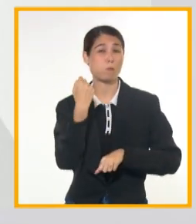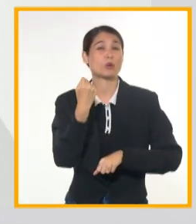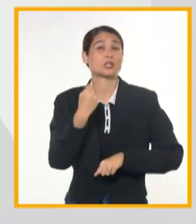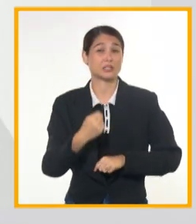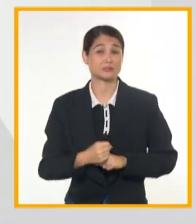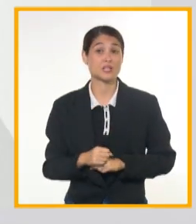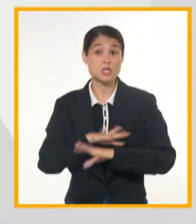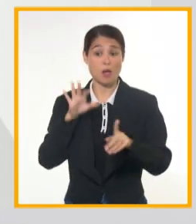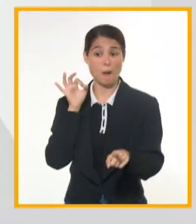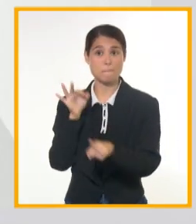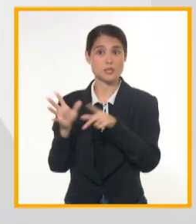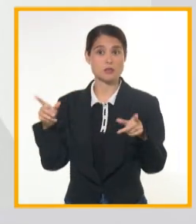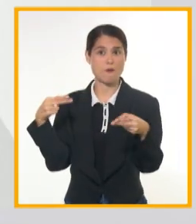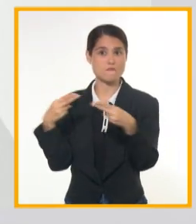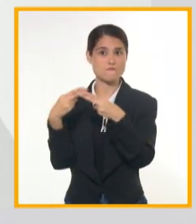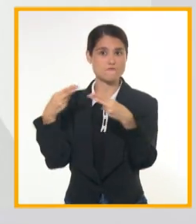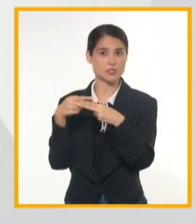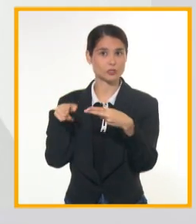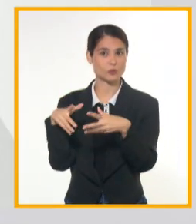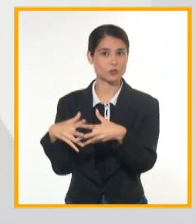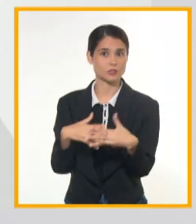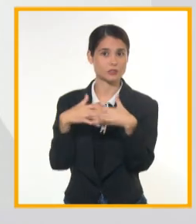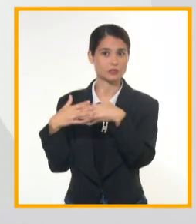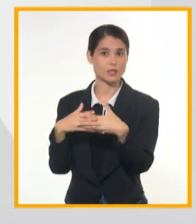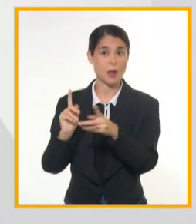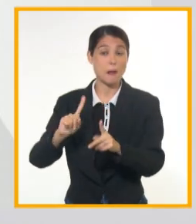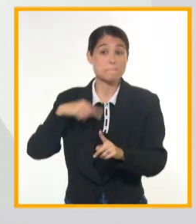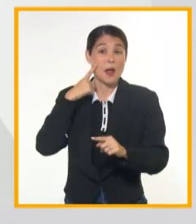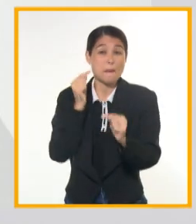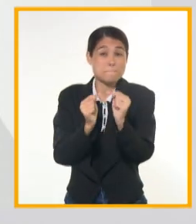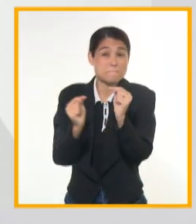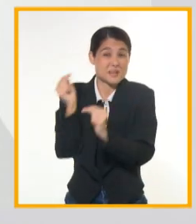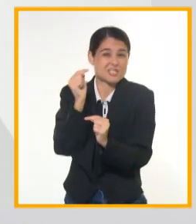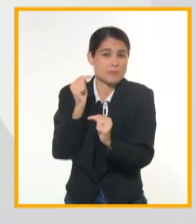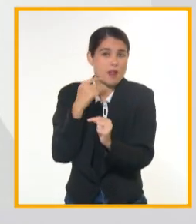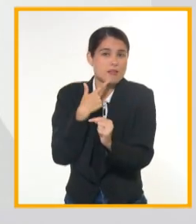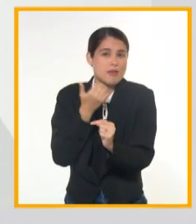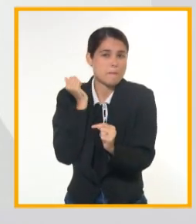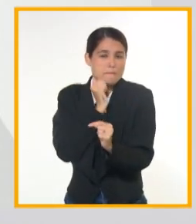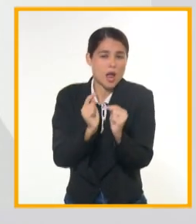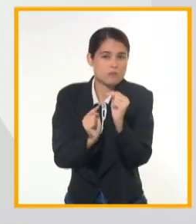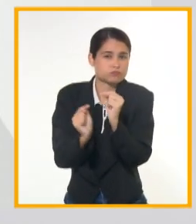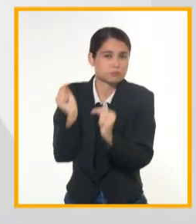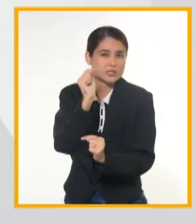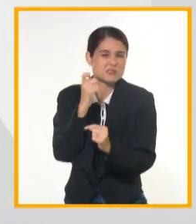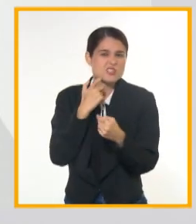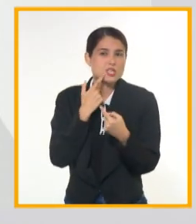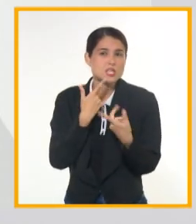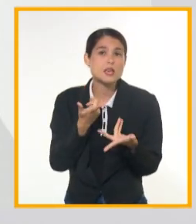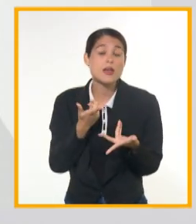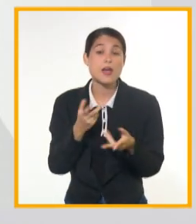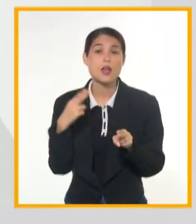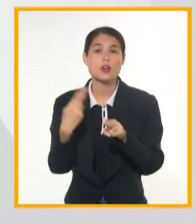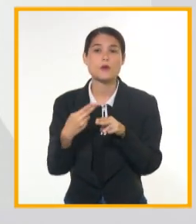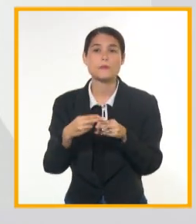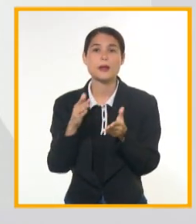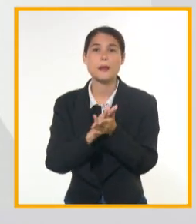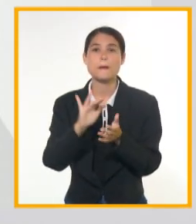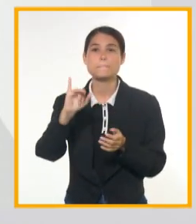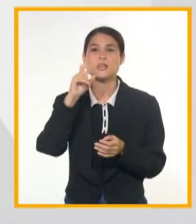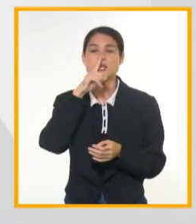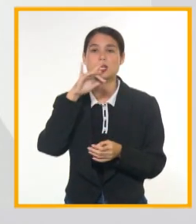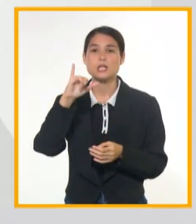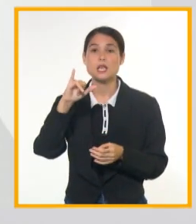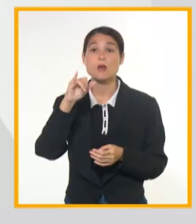allí, incluido mi héroe de la infancia, el miembro del Salón de la Fama, Minnie Miñoso, el cometa